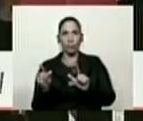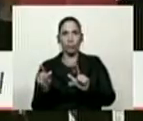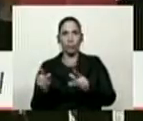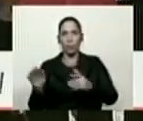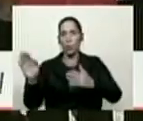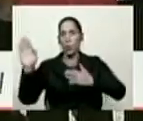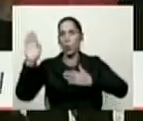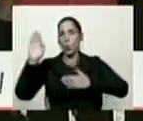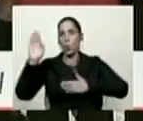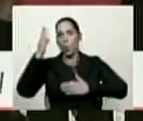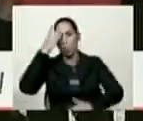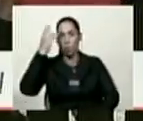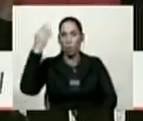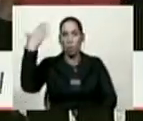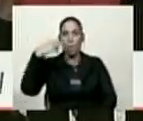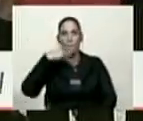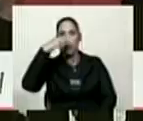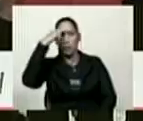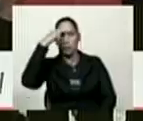Juro por el Dios de mis padres.